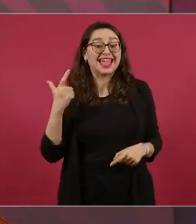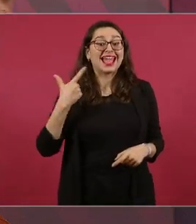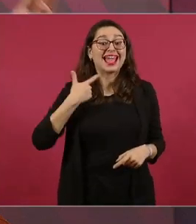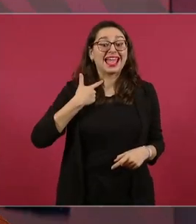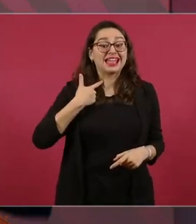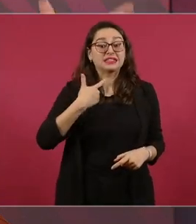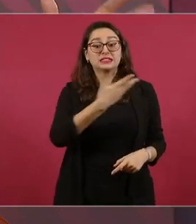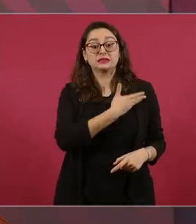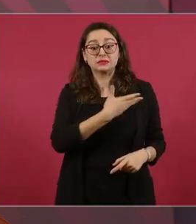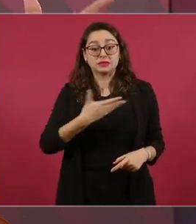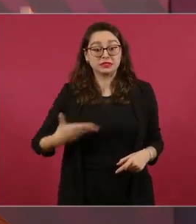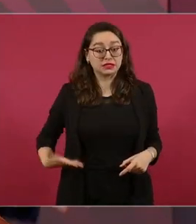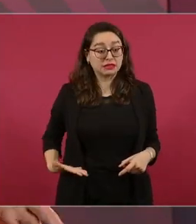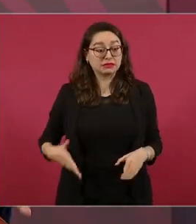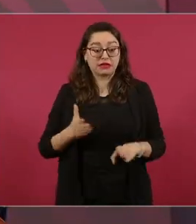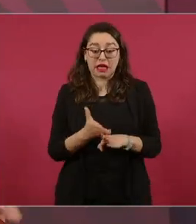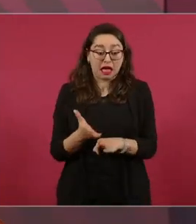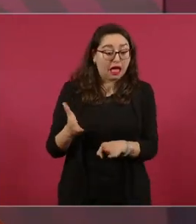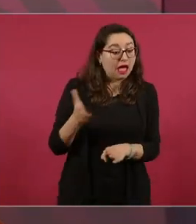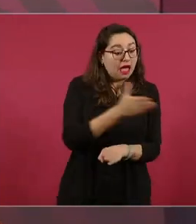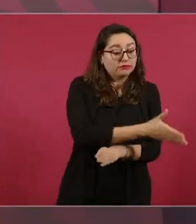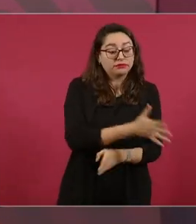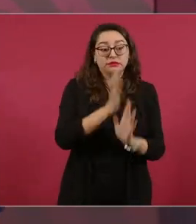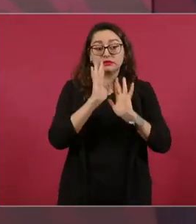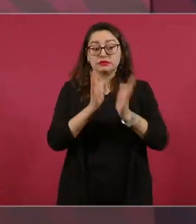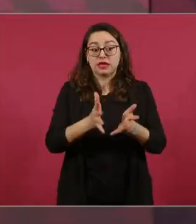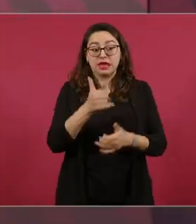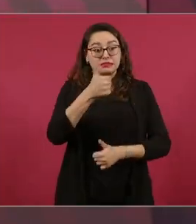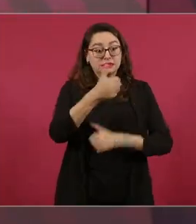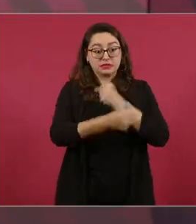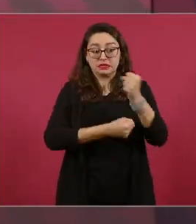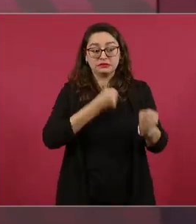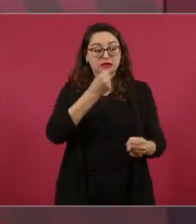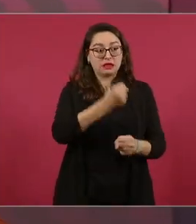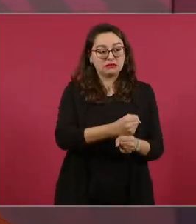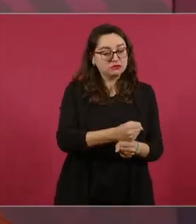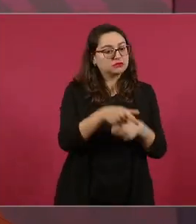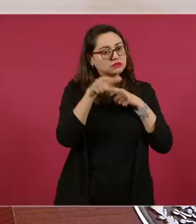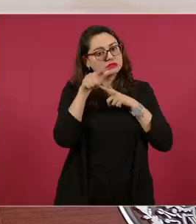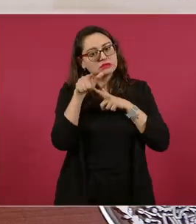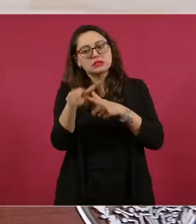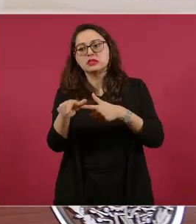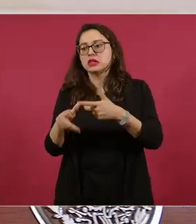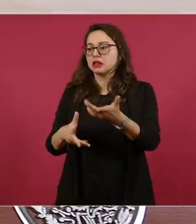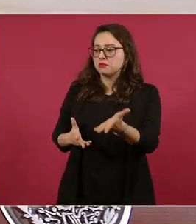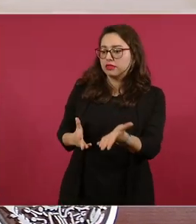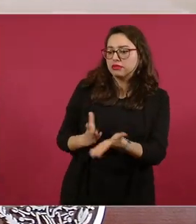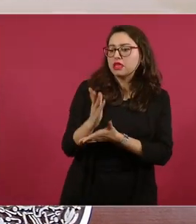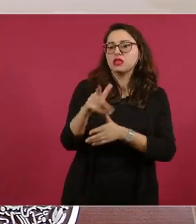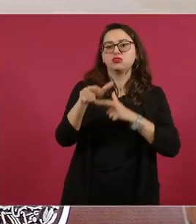que ya les tocó su tiempo y quieren seguir.